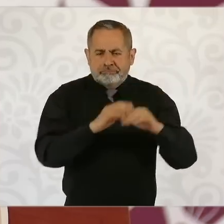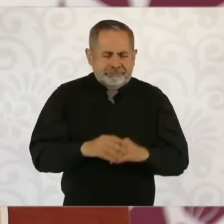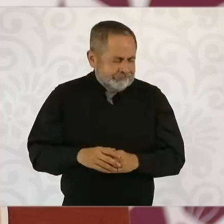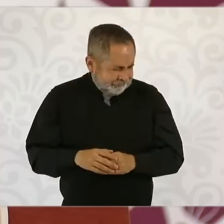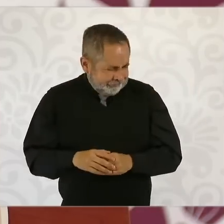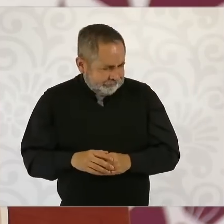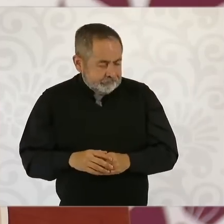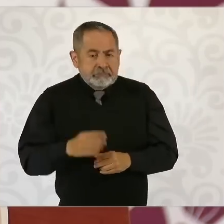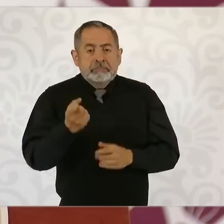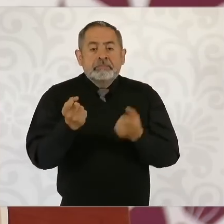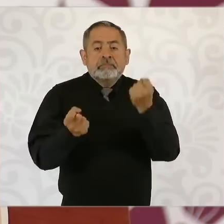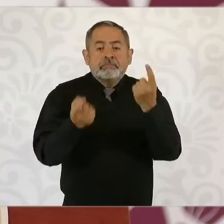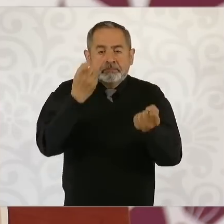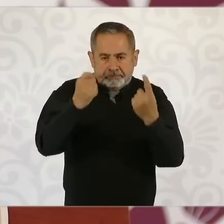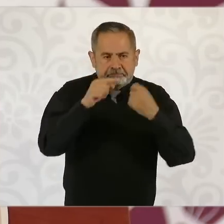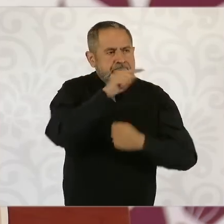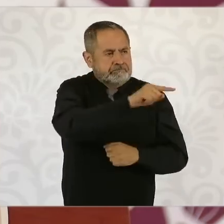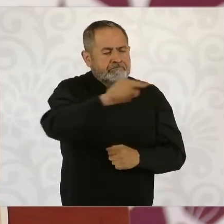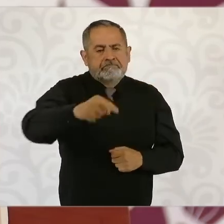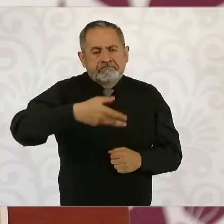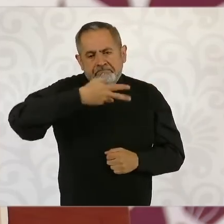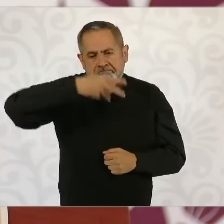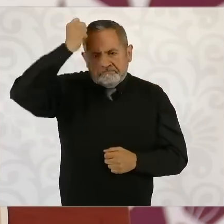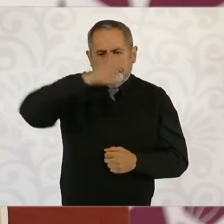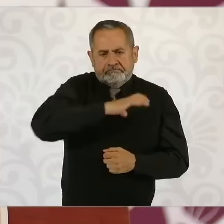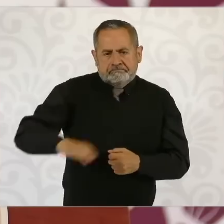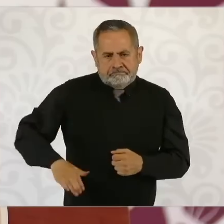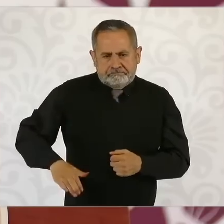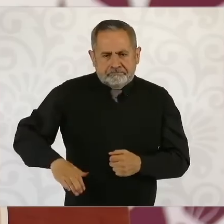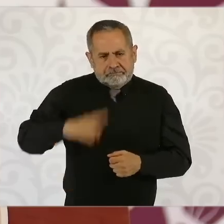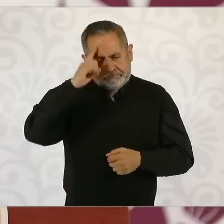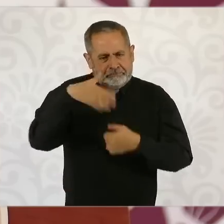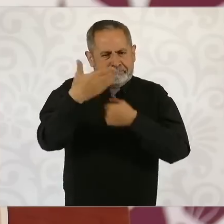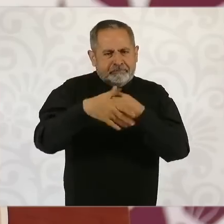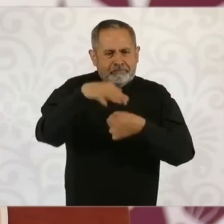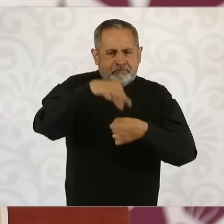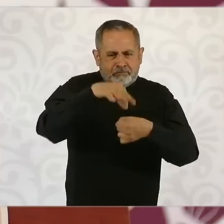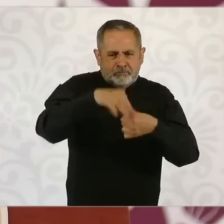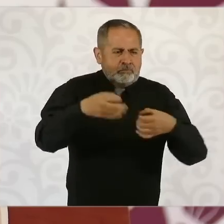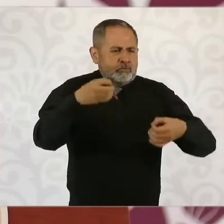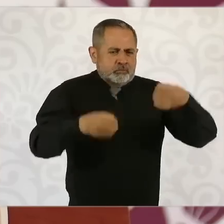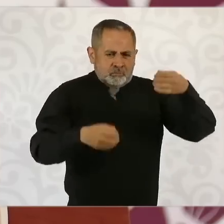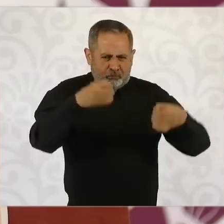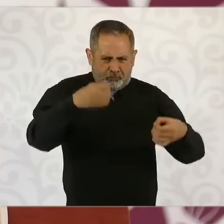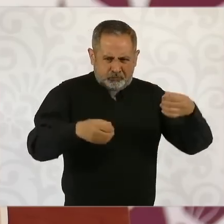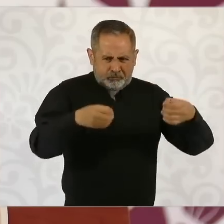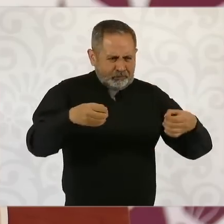algunos candidatos, que repito, es un porcentaje